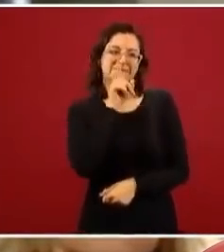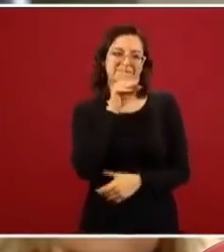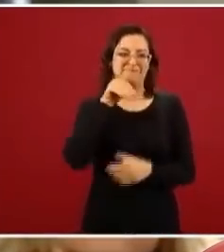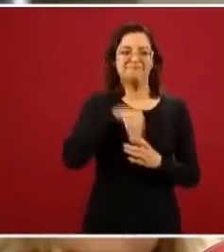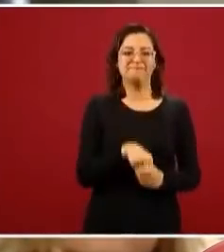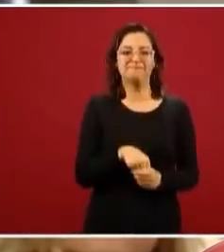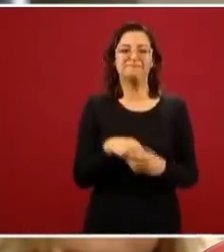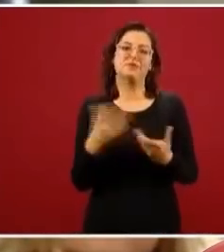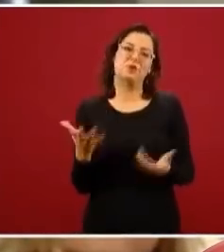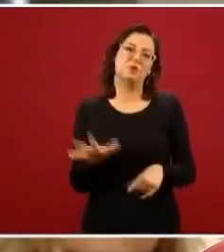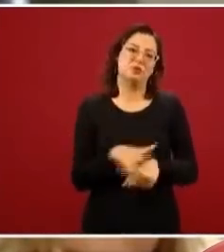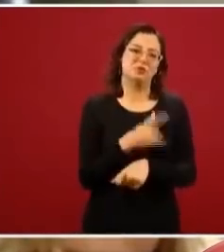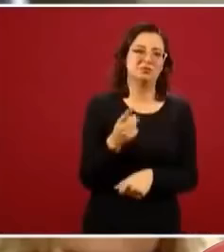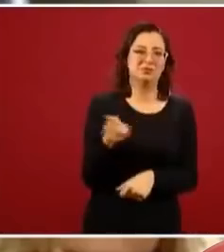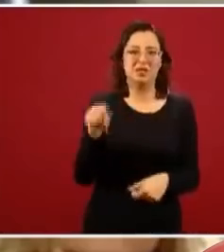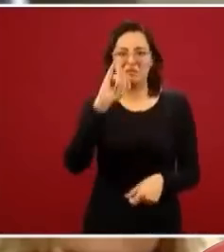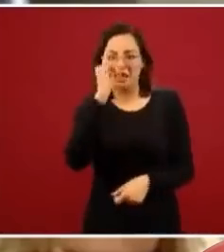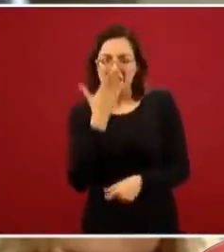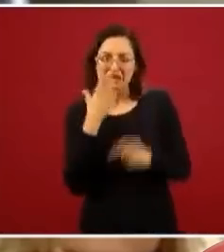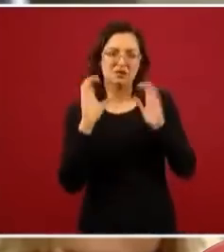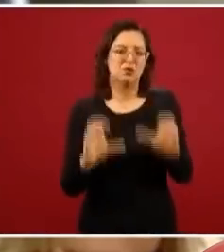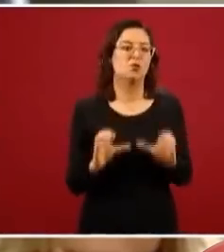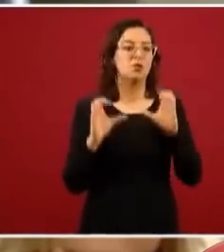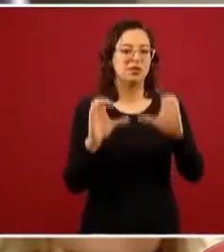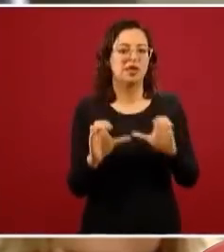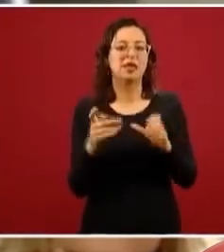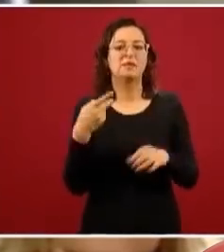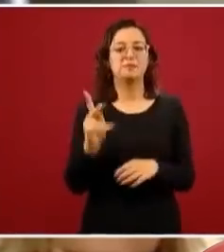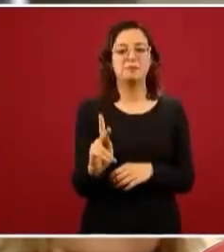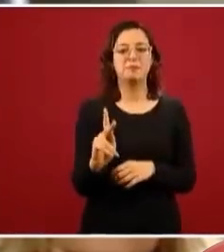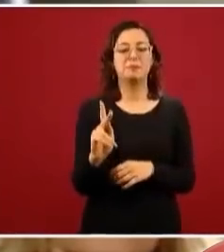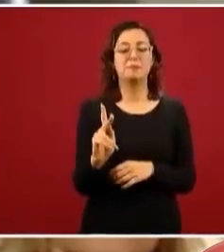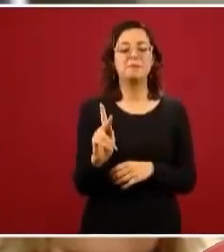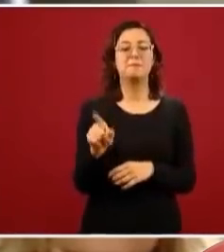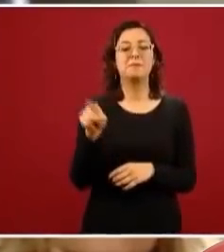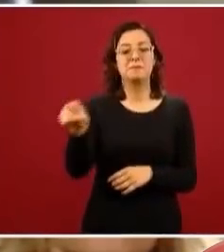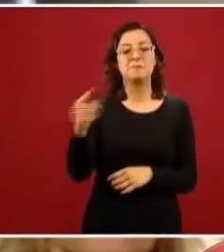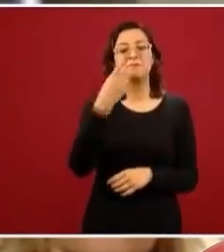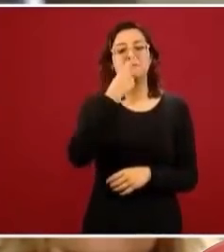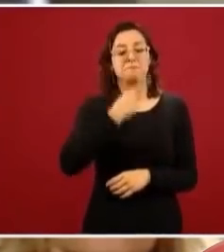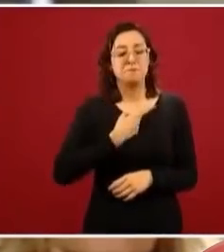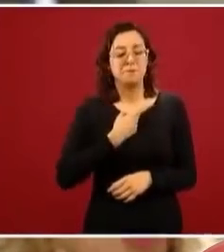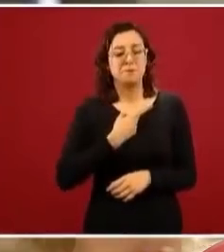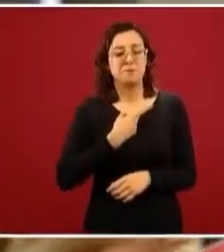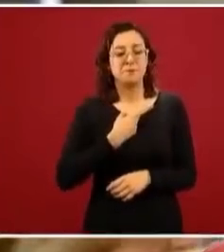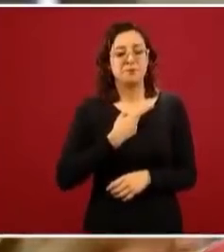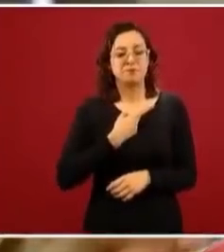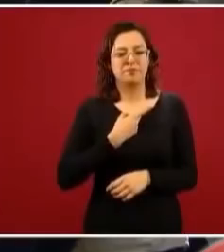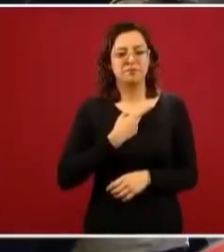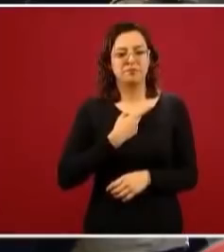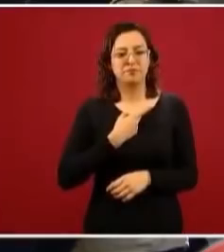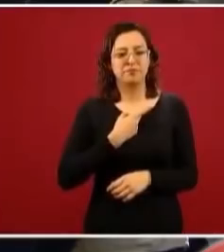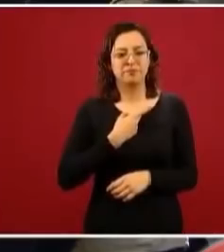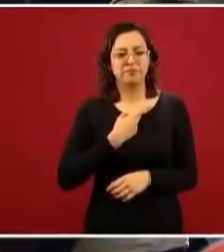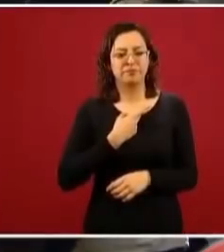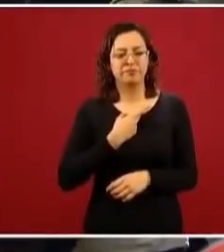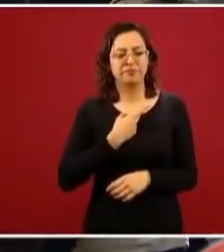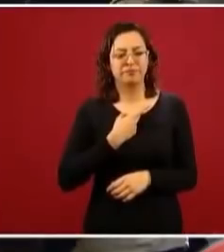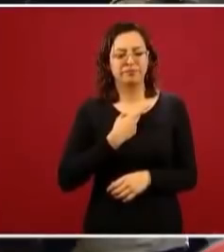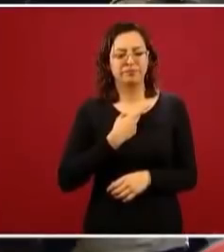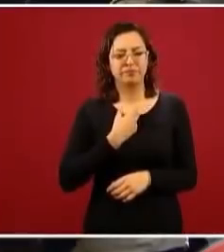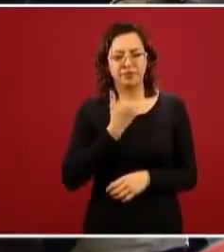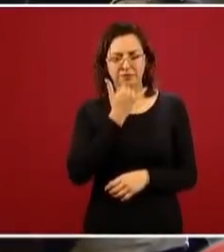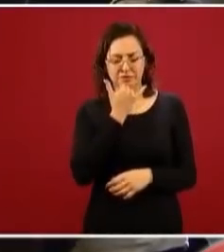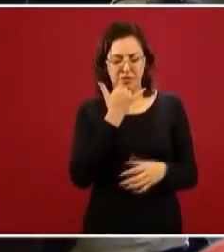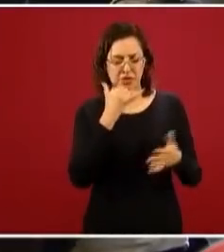no darle mala publicidad, pero me dice que a los derechohabientes, perdón, porque necesito leer los medicamentos, no estoy